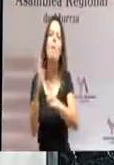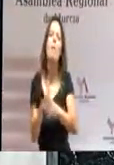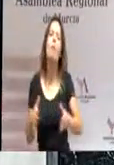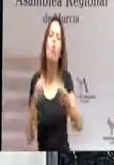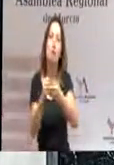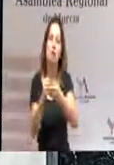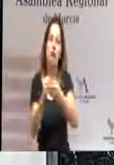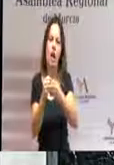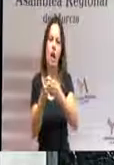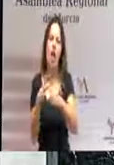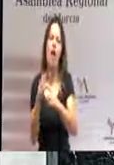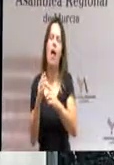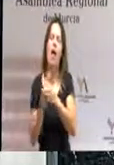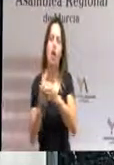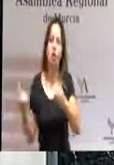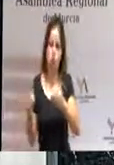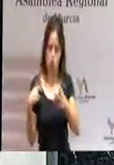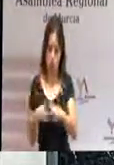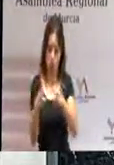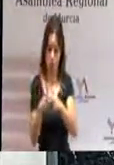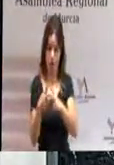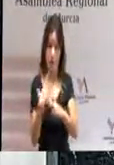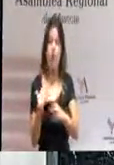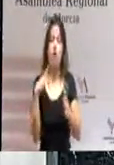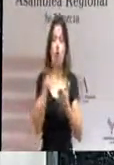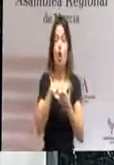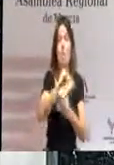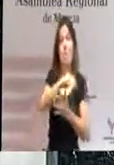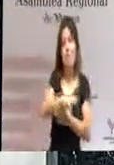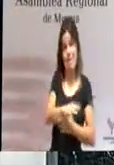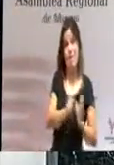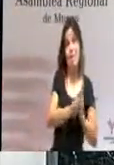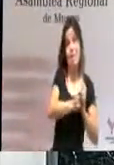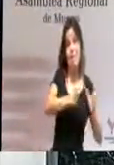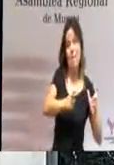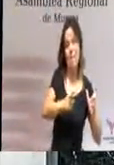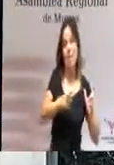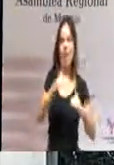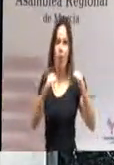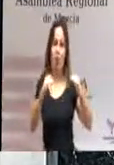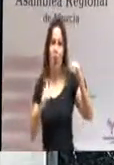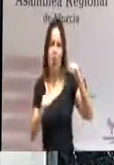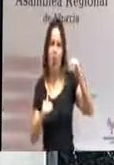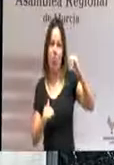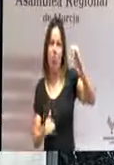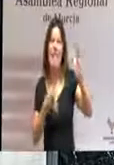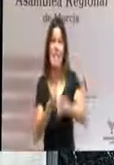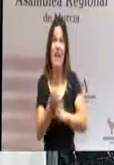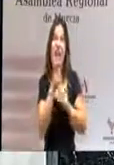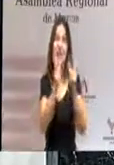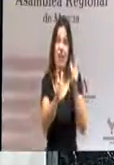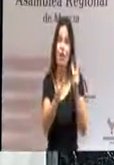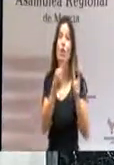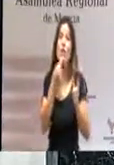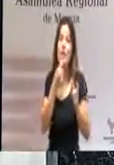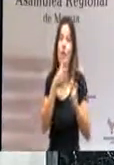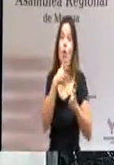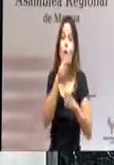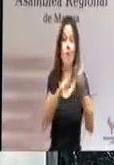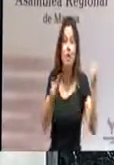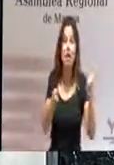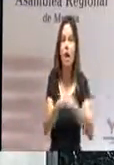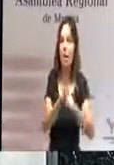social. A cada punto de mejora del Producto Interior Bruto aumenta la desigualdad. Lo que señala este dato es que está arrojando a la gente